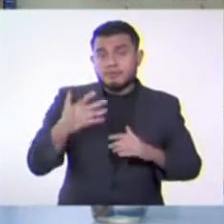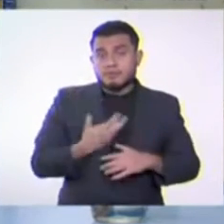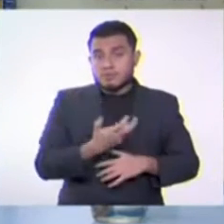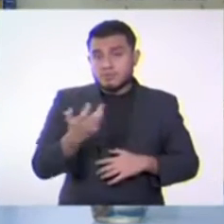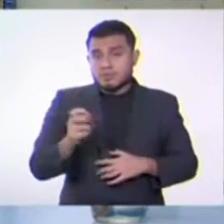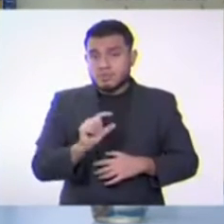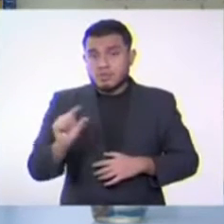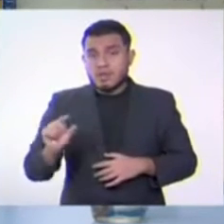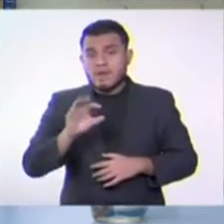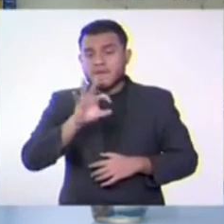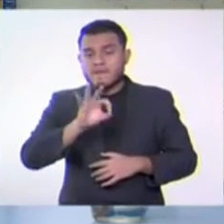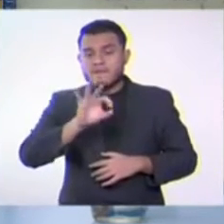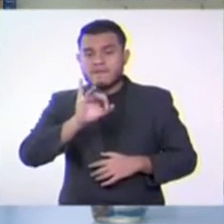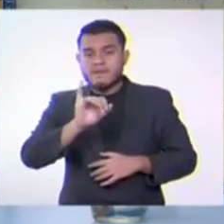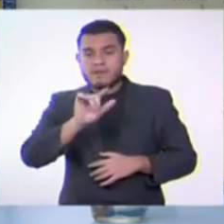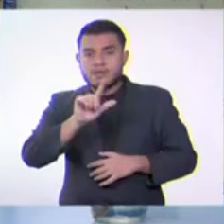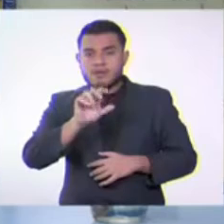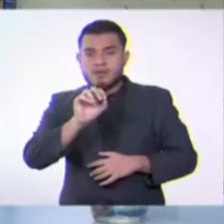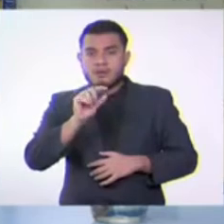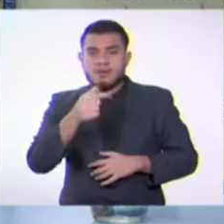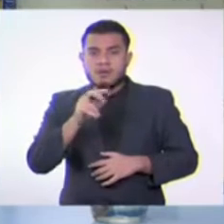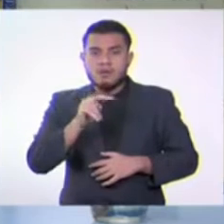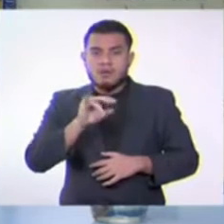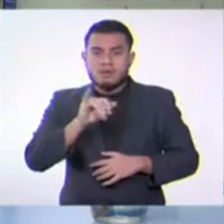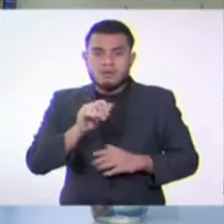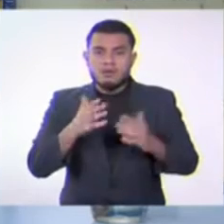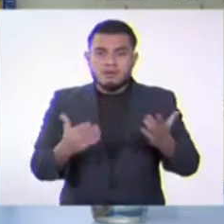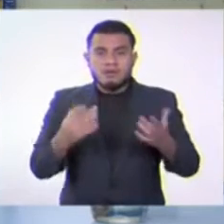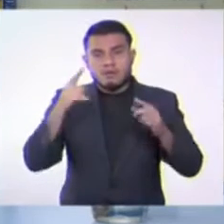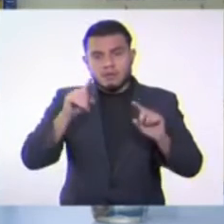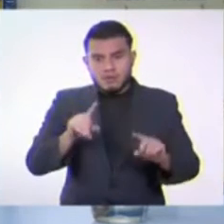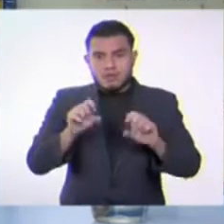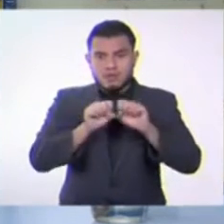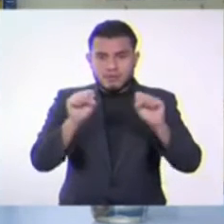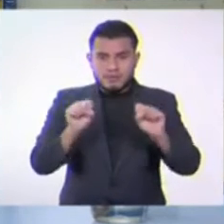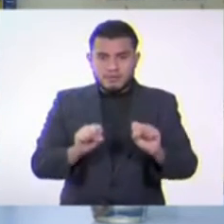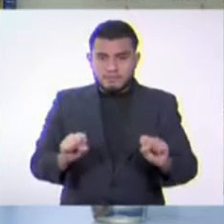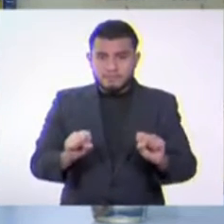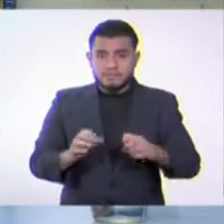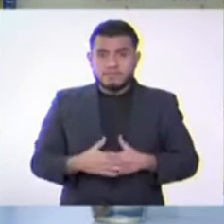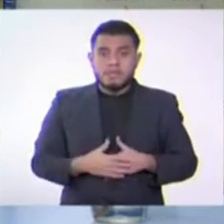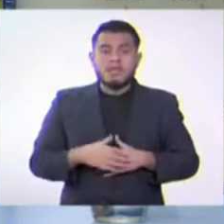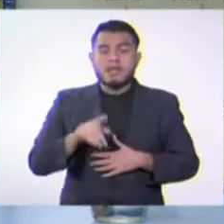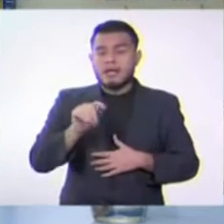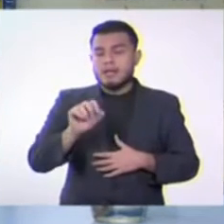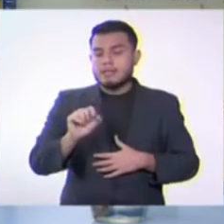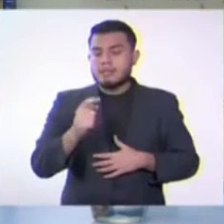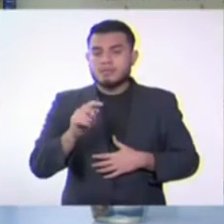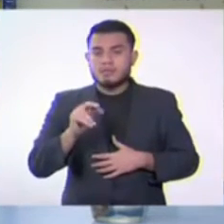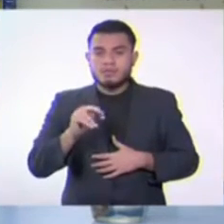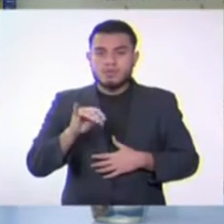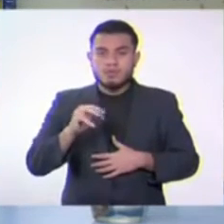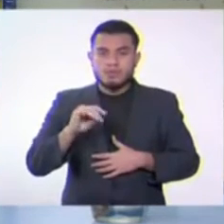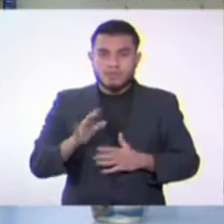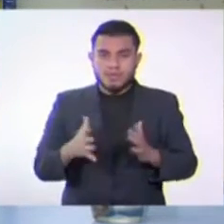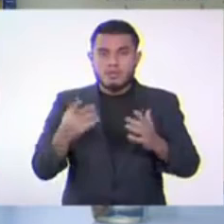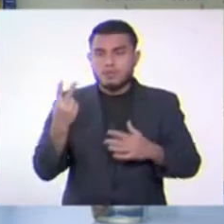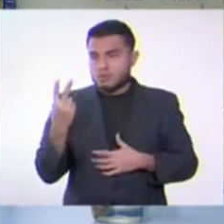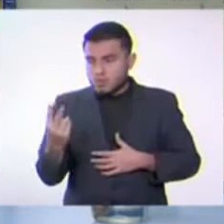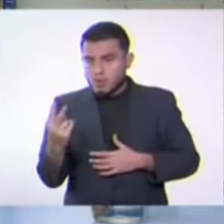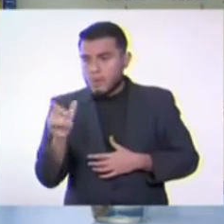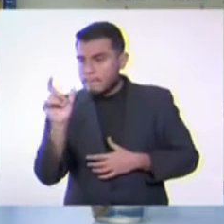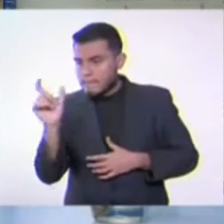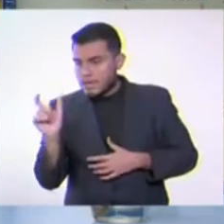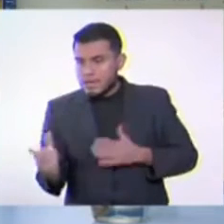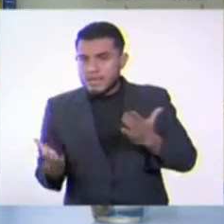llamamos filogenia. Por lo tanto, la sistemática y la taxonomía son dos palabras